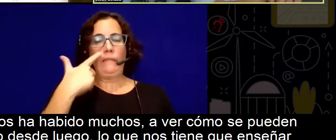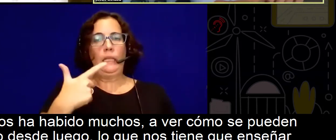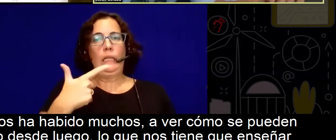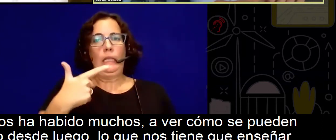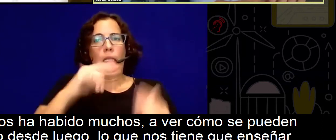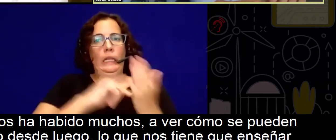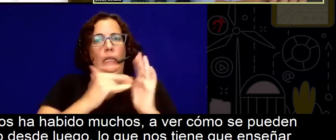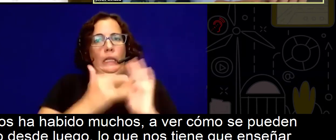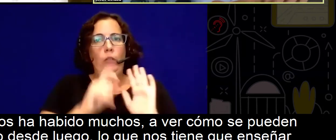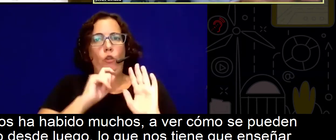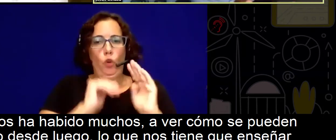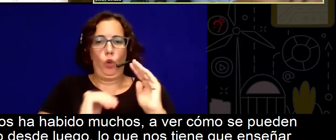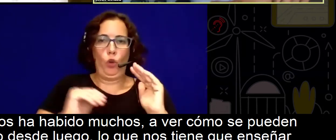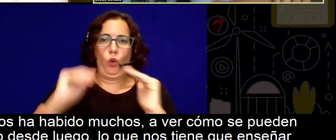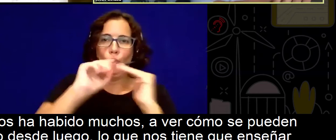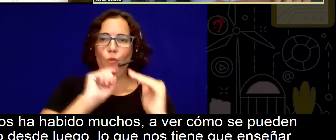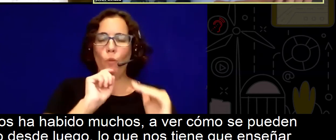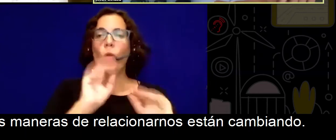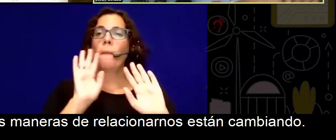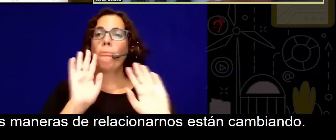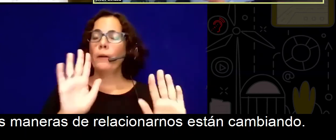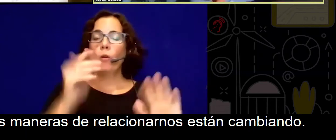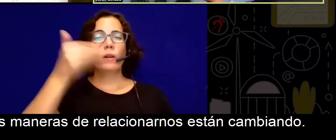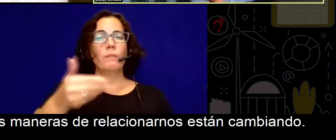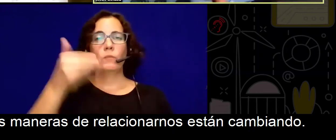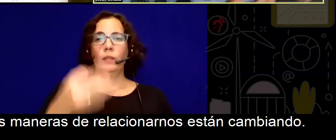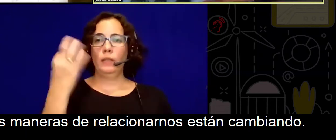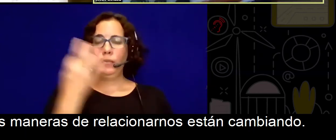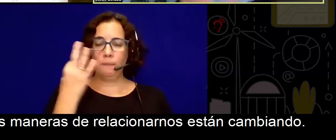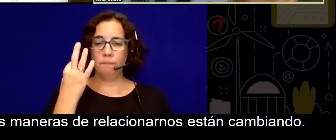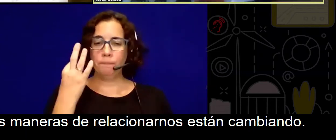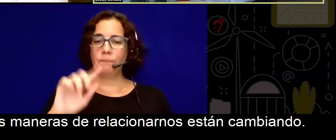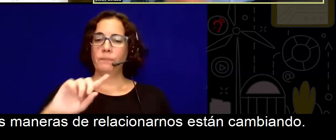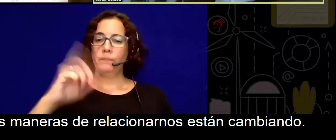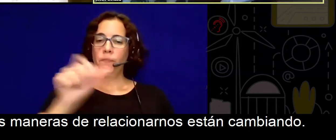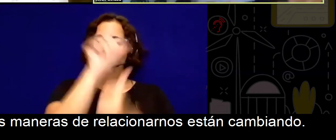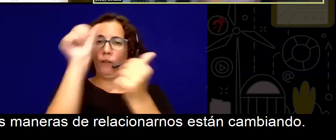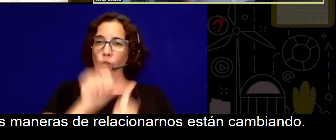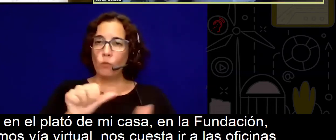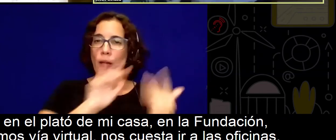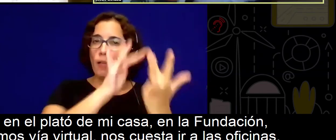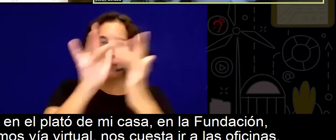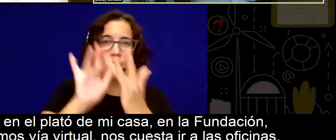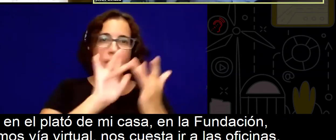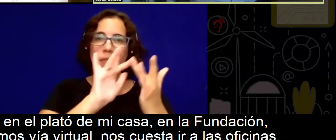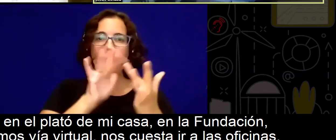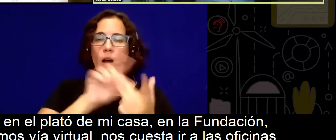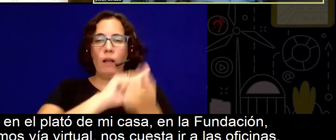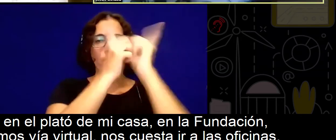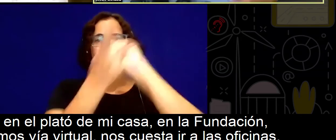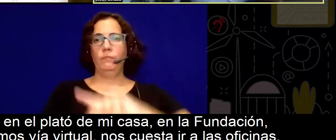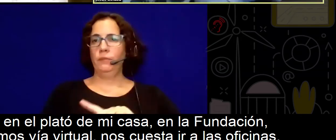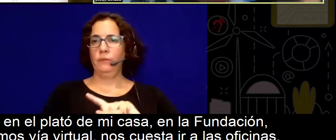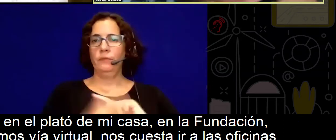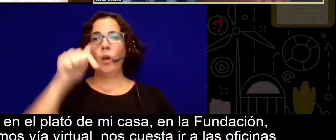Pero desde luego lo que nos tiene que enseñar Jesús es que primero las maneras de relacionarnos están cambiando. Hoy estamos aquí en el plató